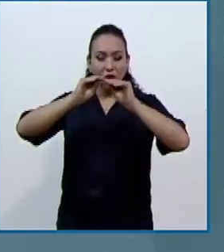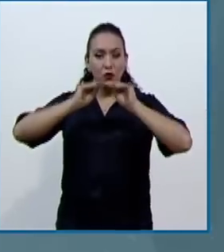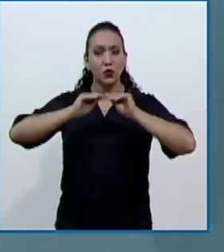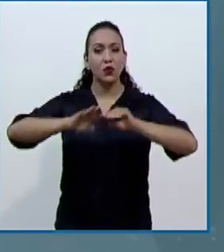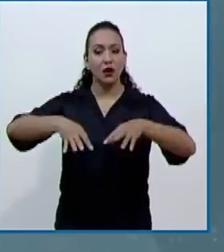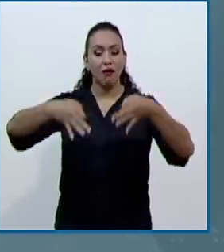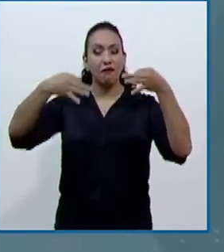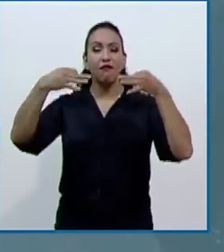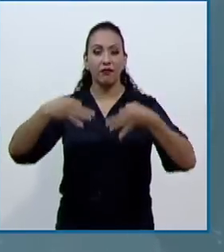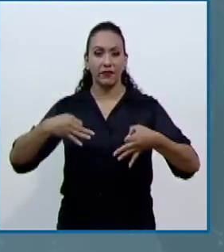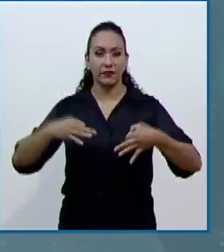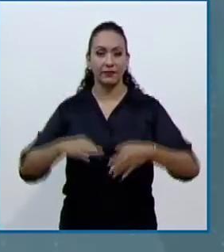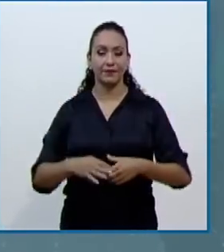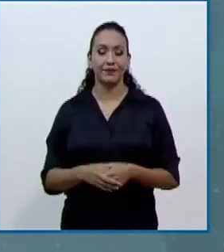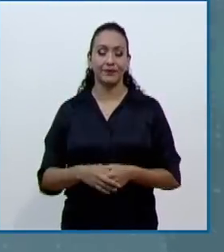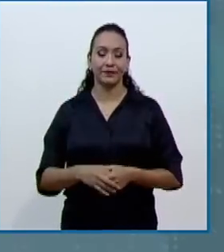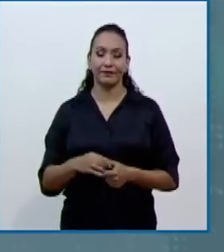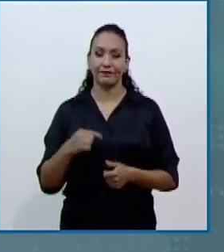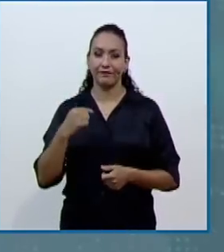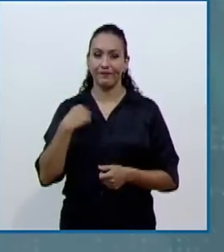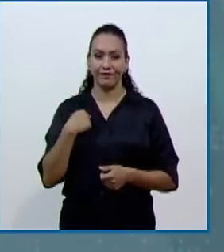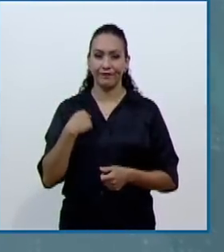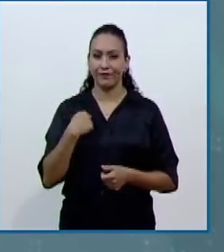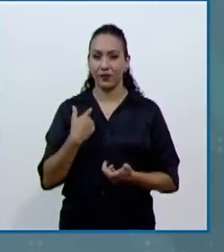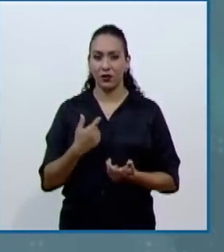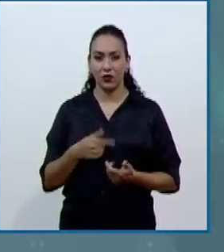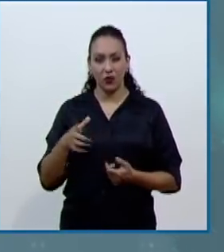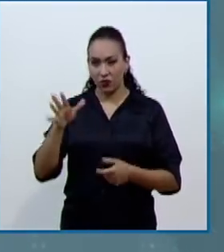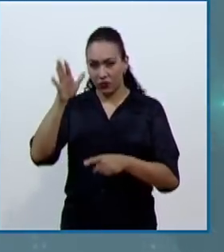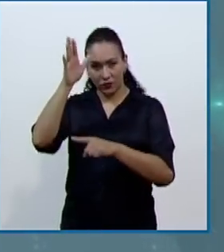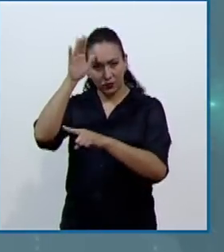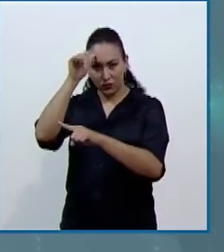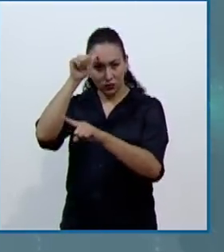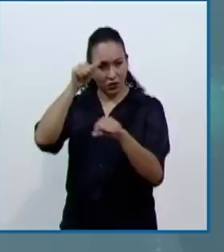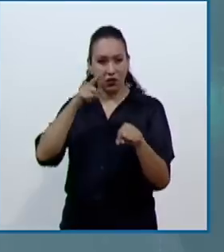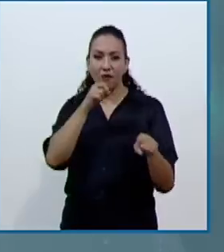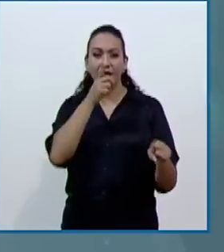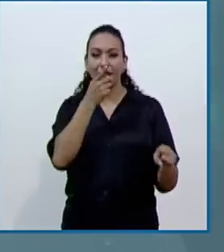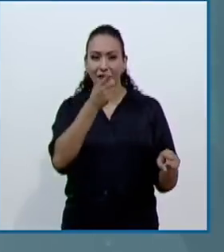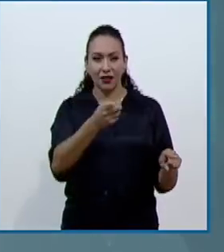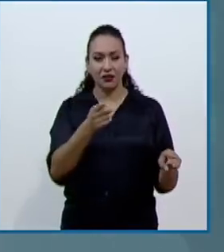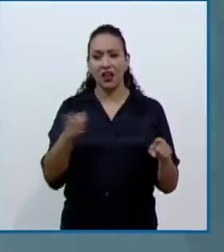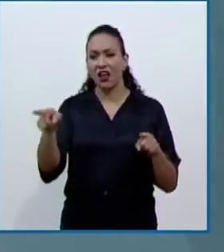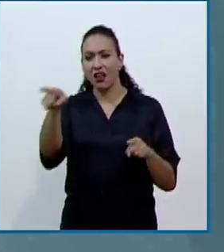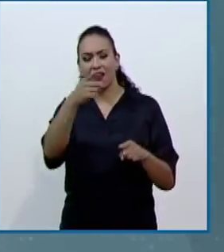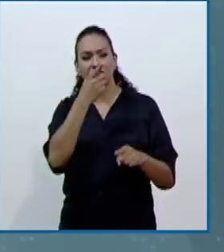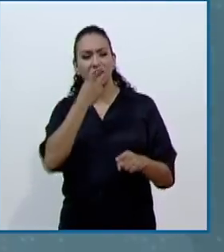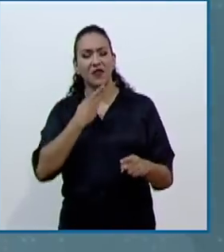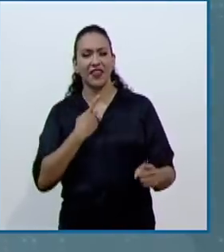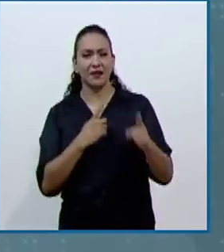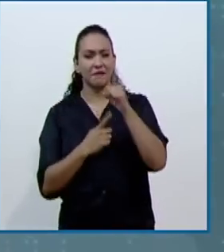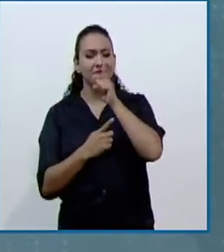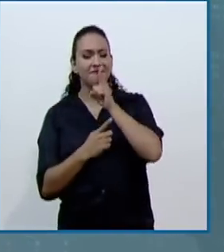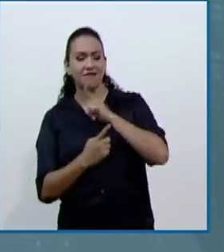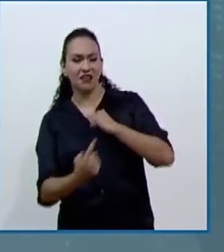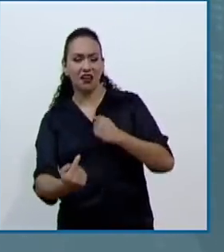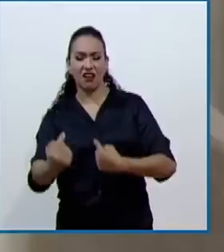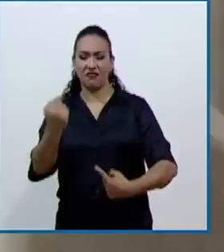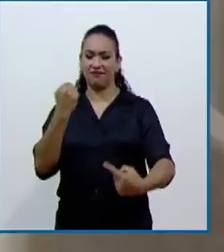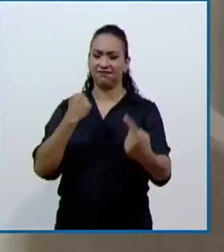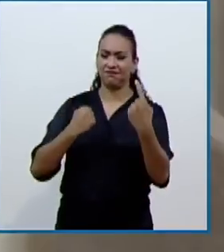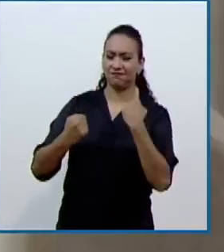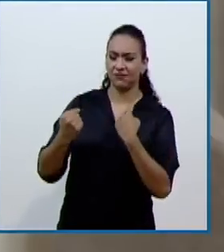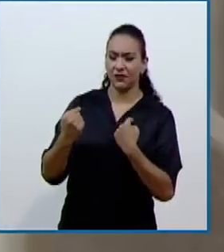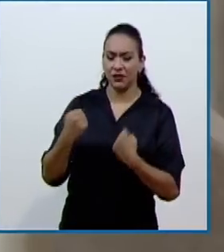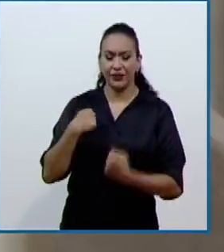de 2024. Rechazo enérgicamente las injurias, insultos e infundios de los que he sido objeto como